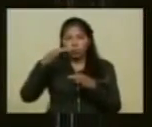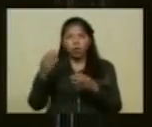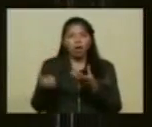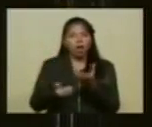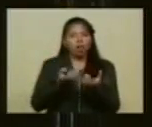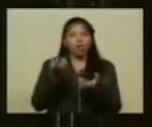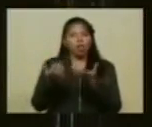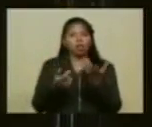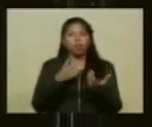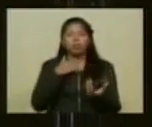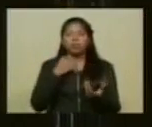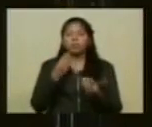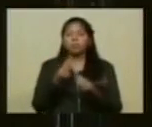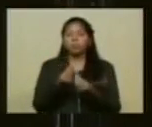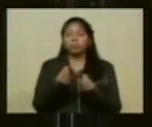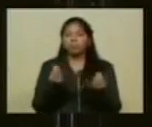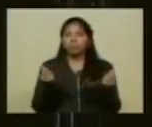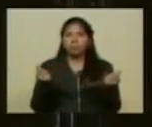para seguir afinando